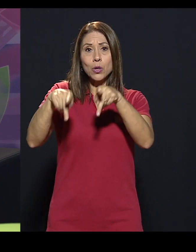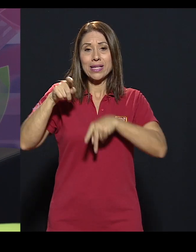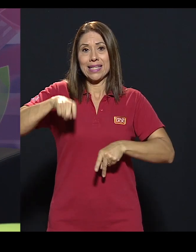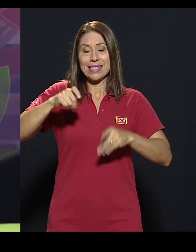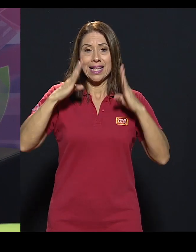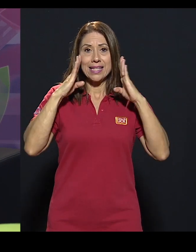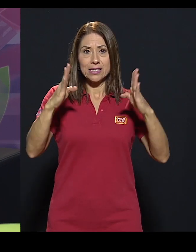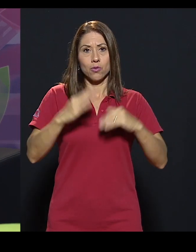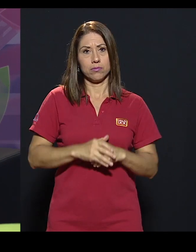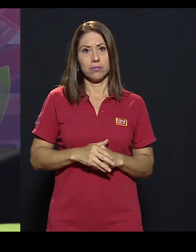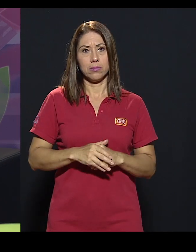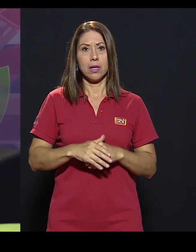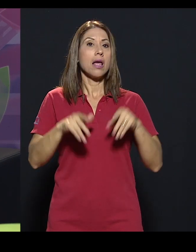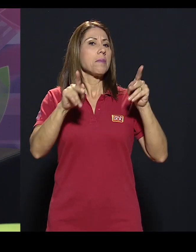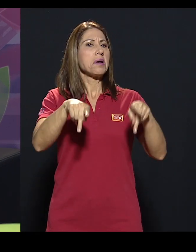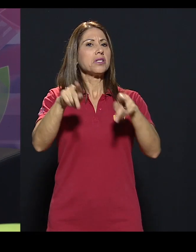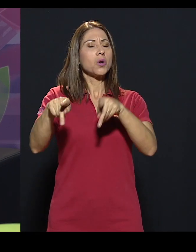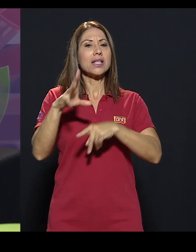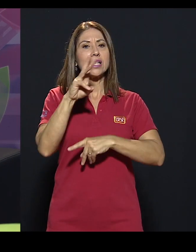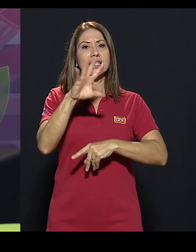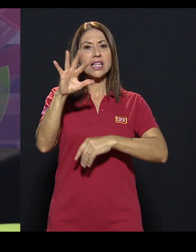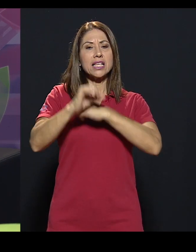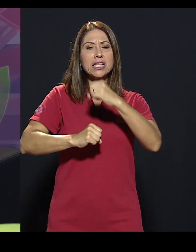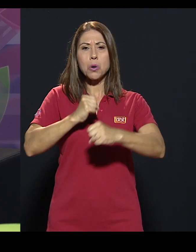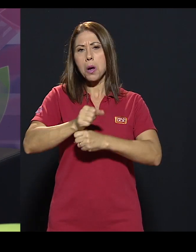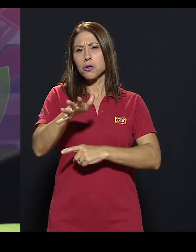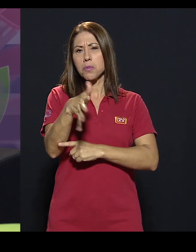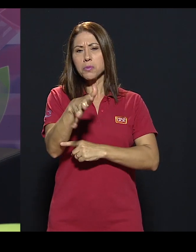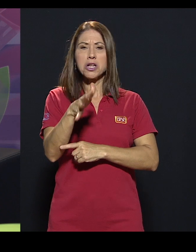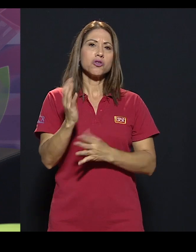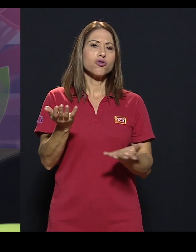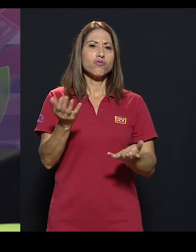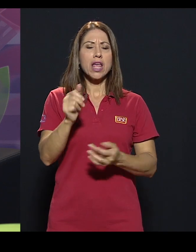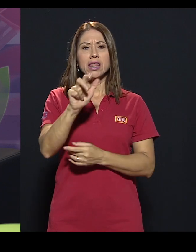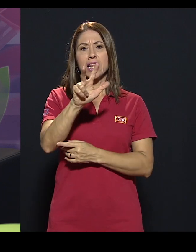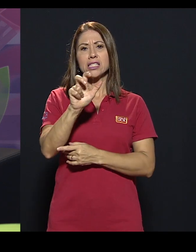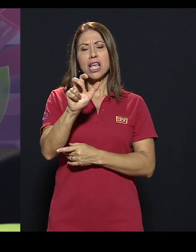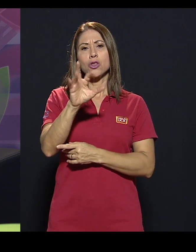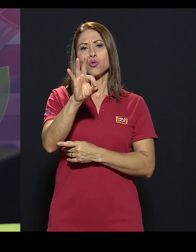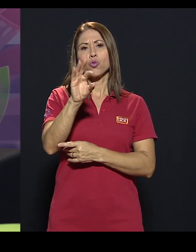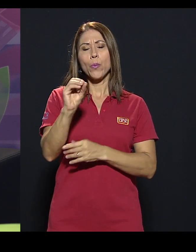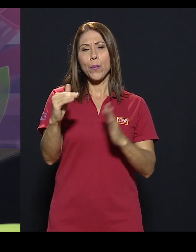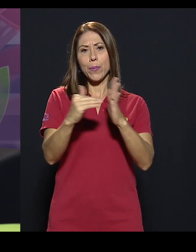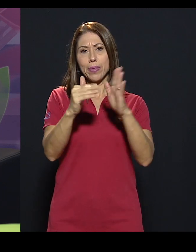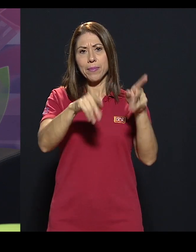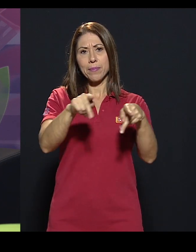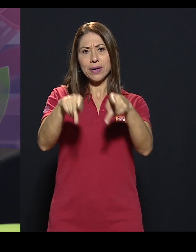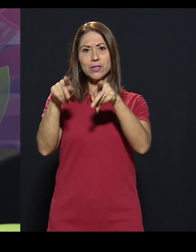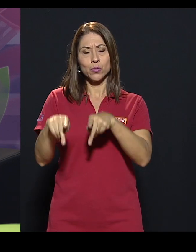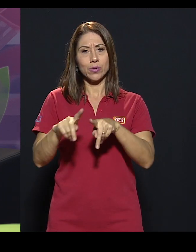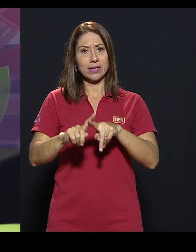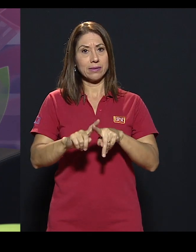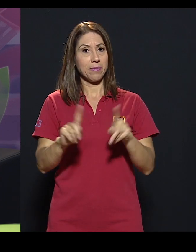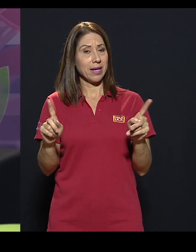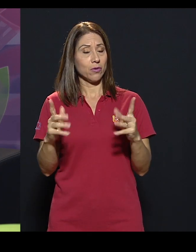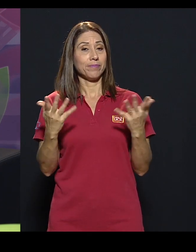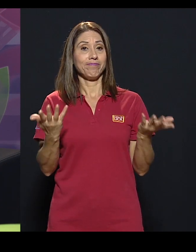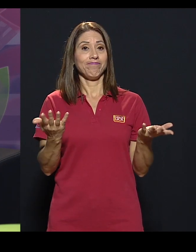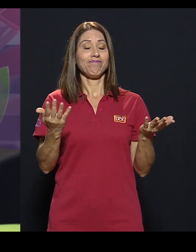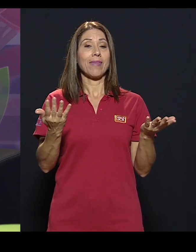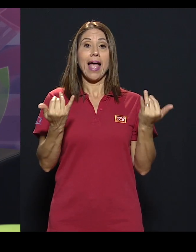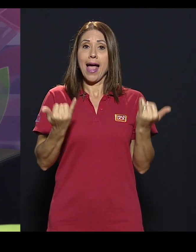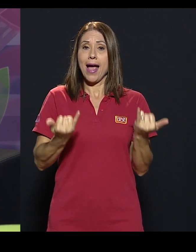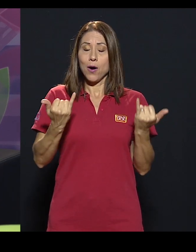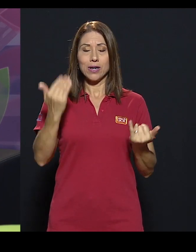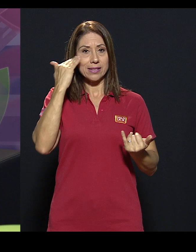grupo 65, son más o menos alrededor de 380, 390,000 personas. Pero bueno, aquí sabemos